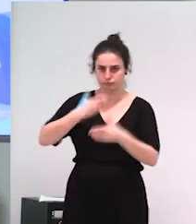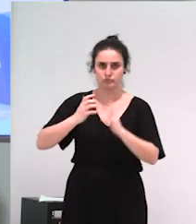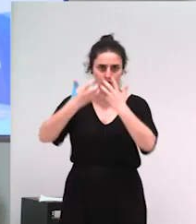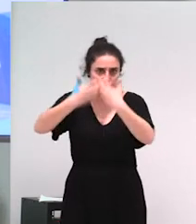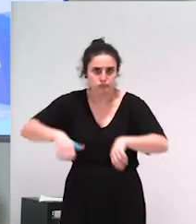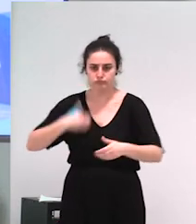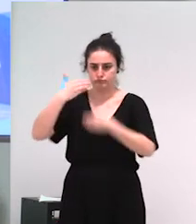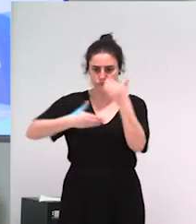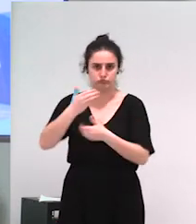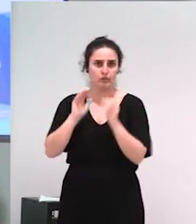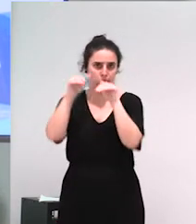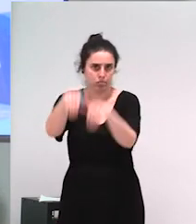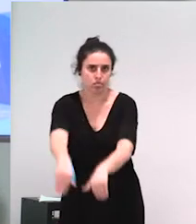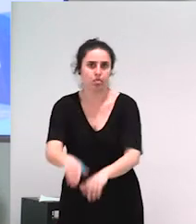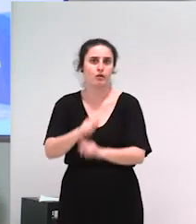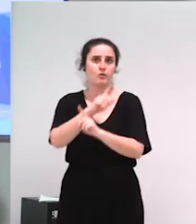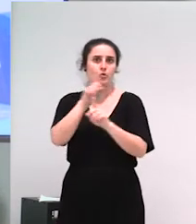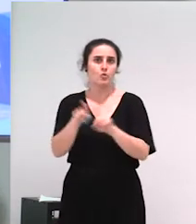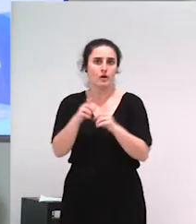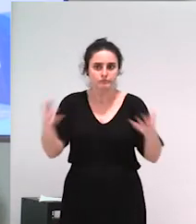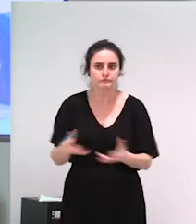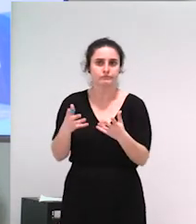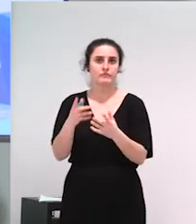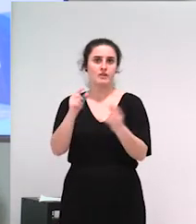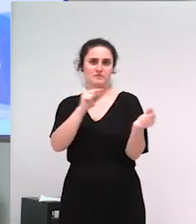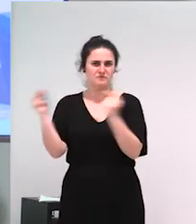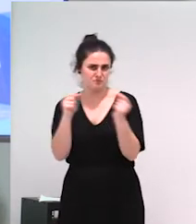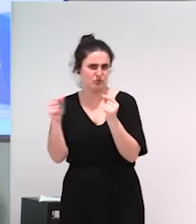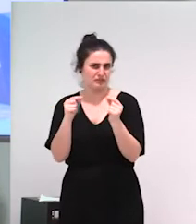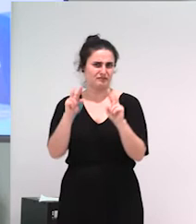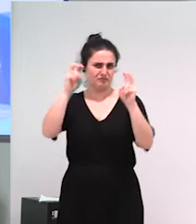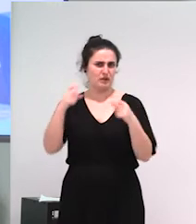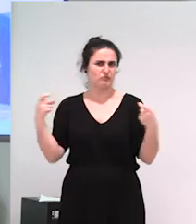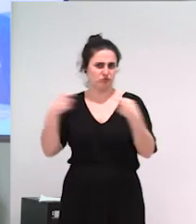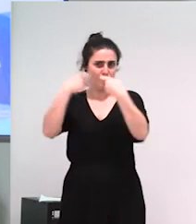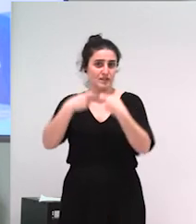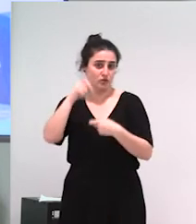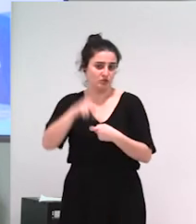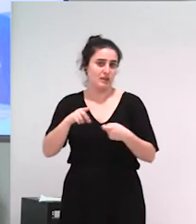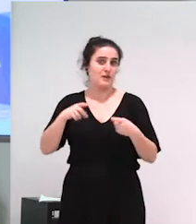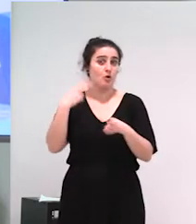que nos lleva al abismo, pronosticando disputas y conflictos geopolíticos por la gestión privilegiada de